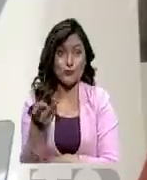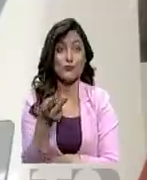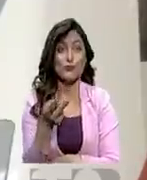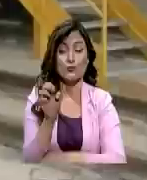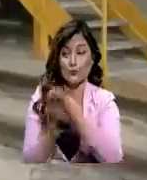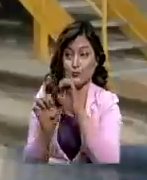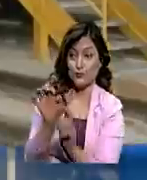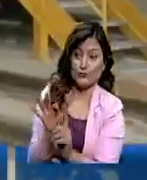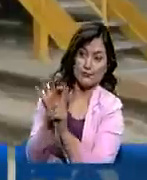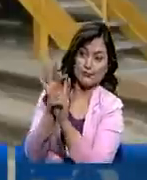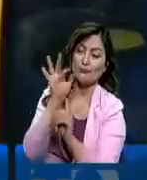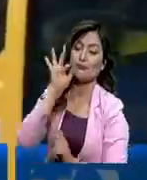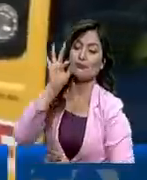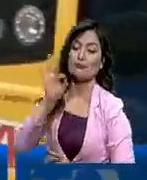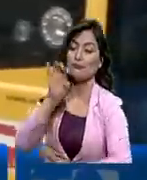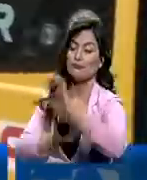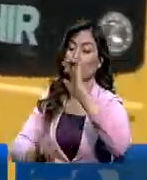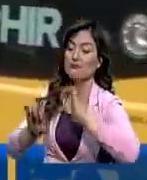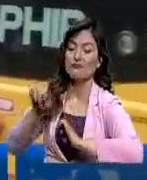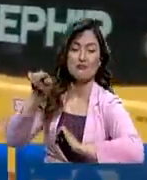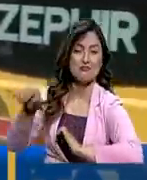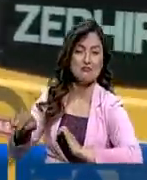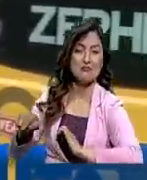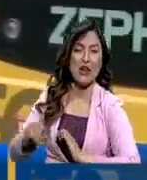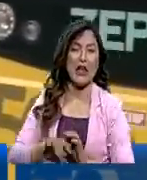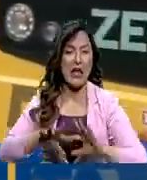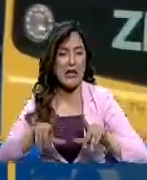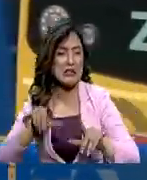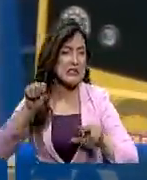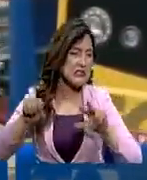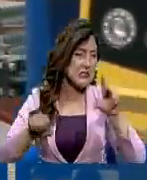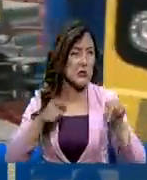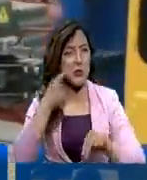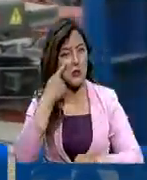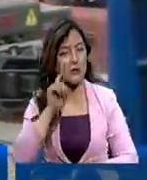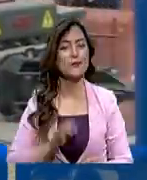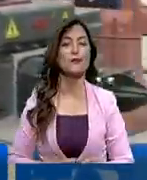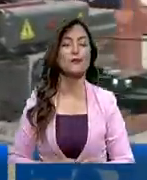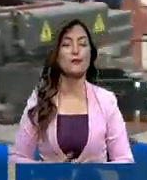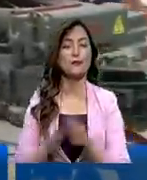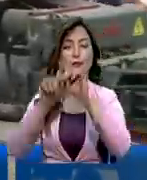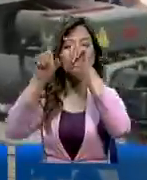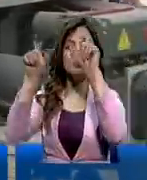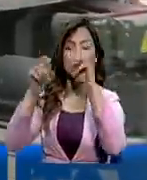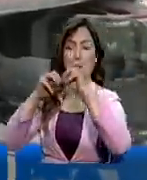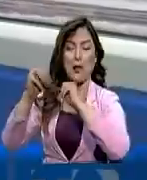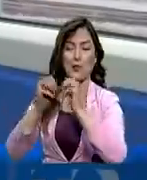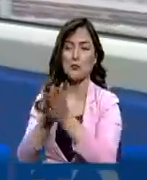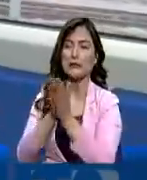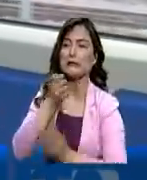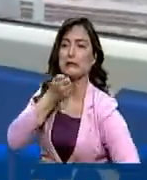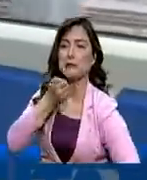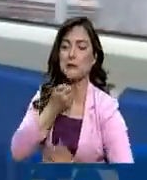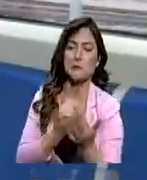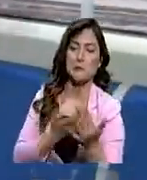examen especial para que se determine si existen o no irregularidades. Solicitamos una entrevista con empresa Metro, sin embargo, hasta el cierre de